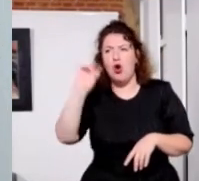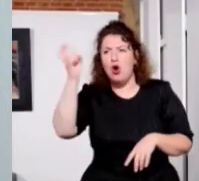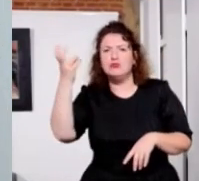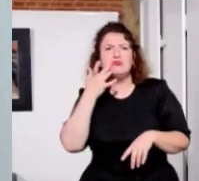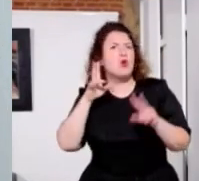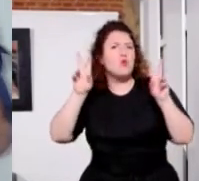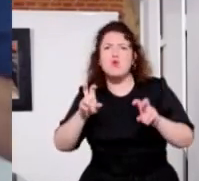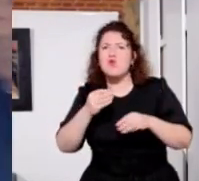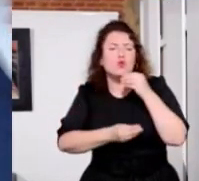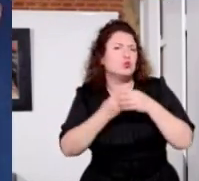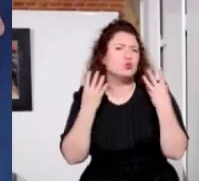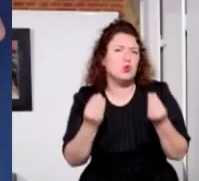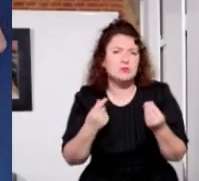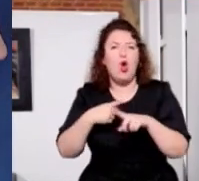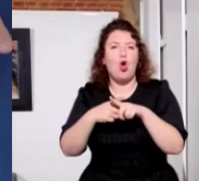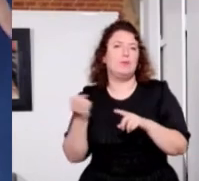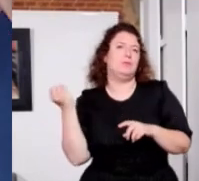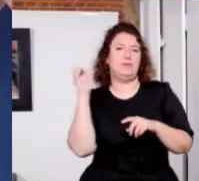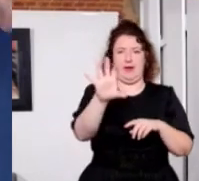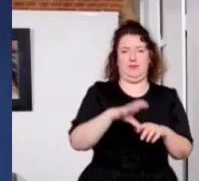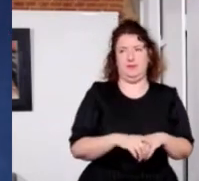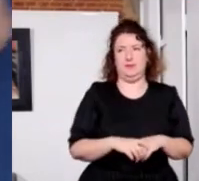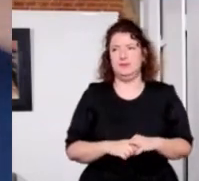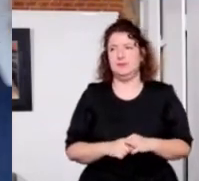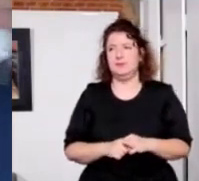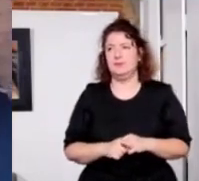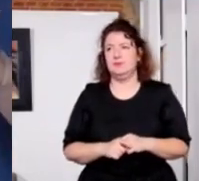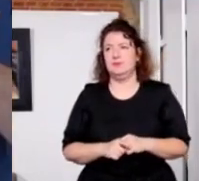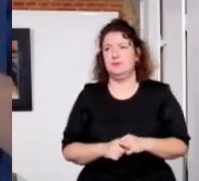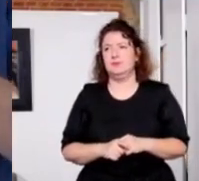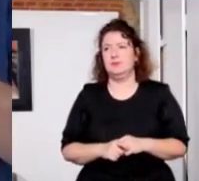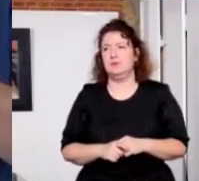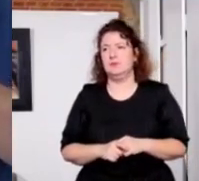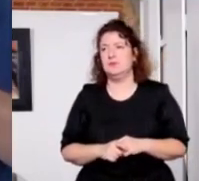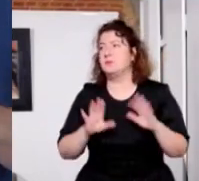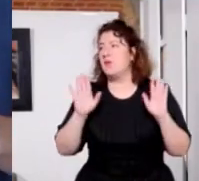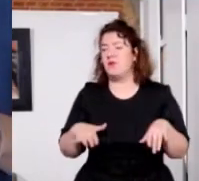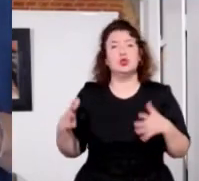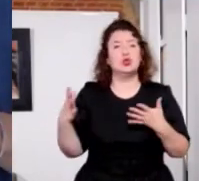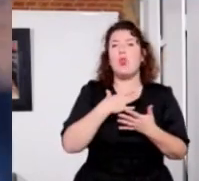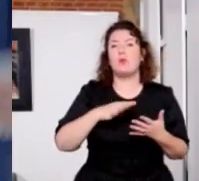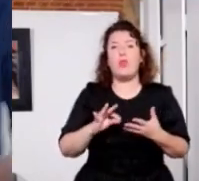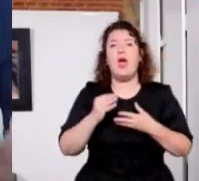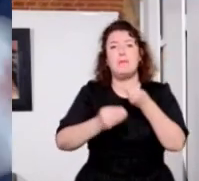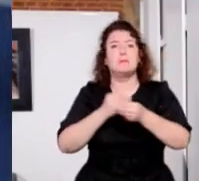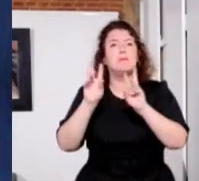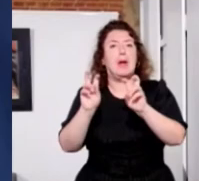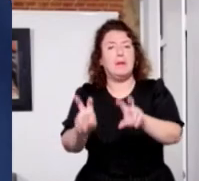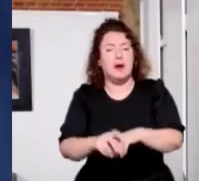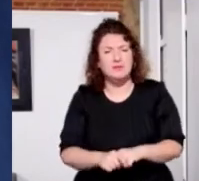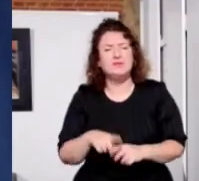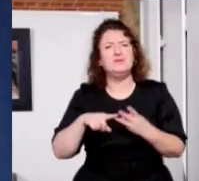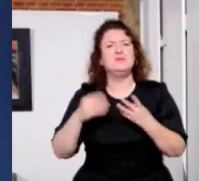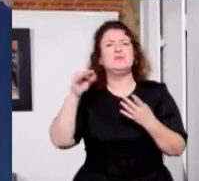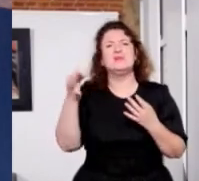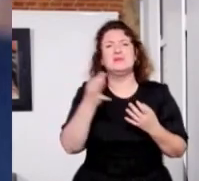sirve mucho y la va a compartir en la Volunteca para que así todo el mundo se pueda servir de ello. ¿Y qué más va a haber ahí dentro? Va a